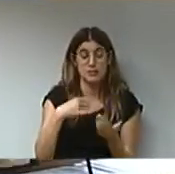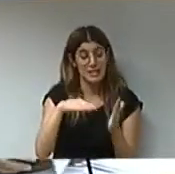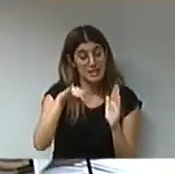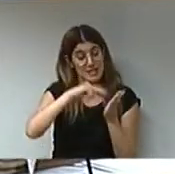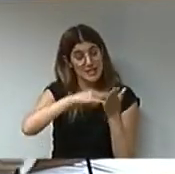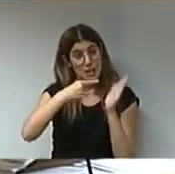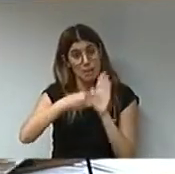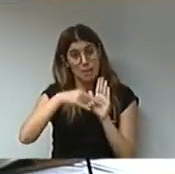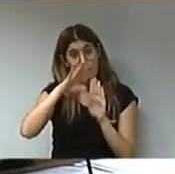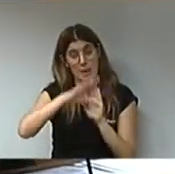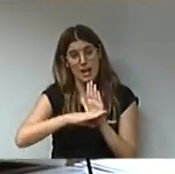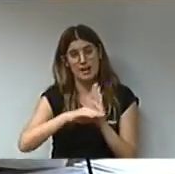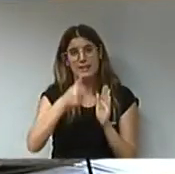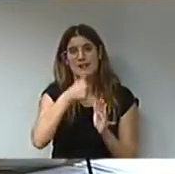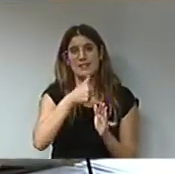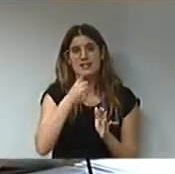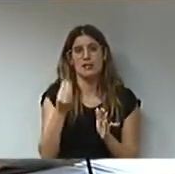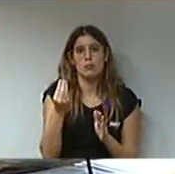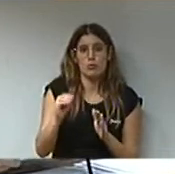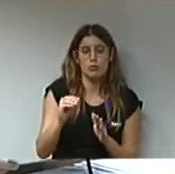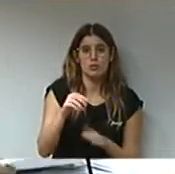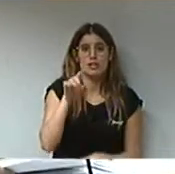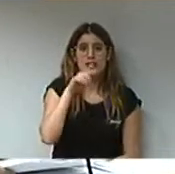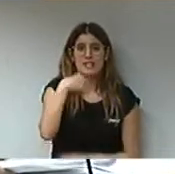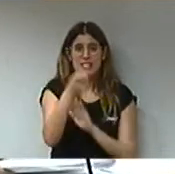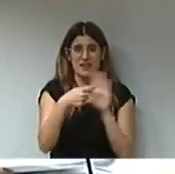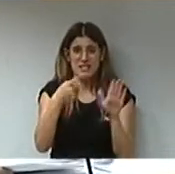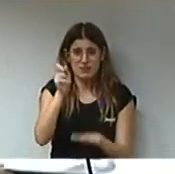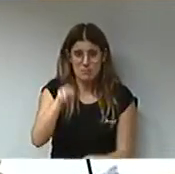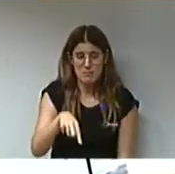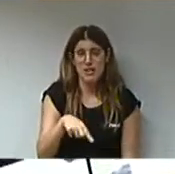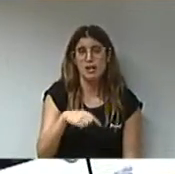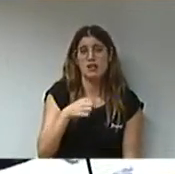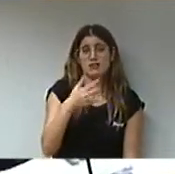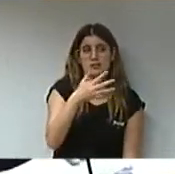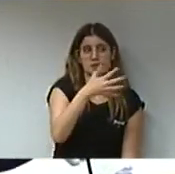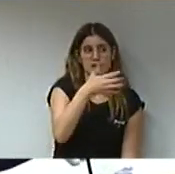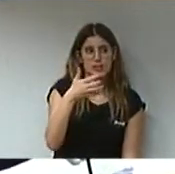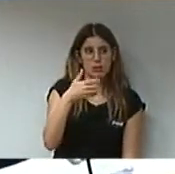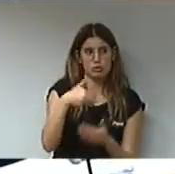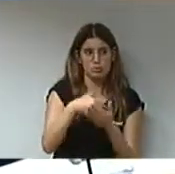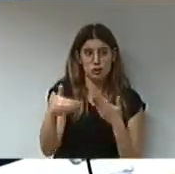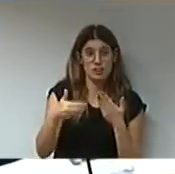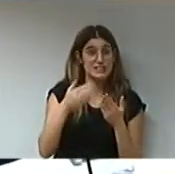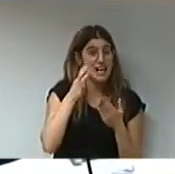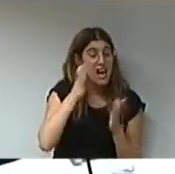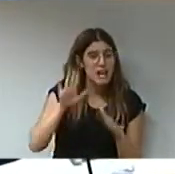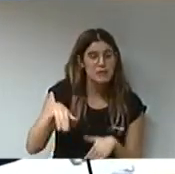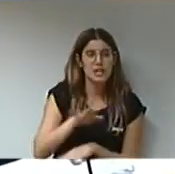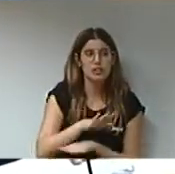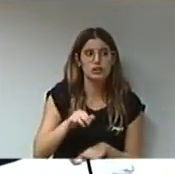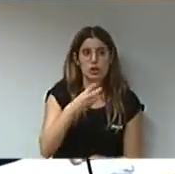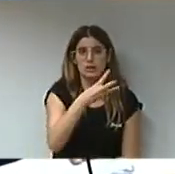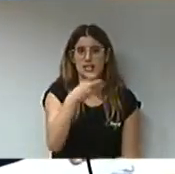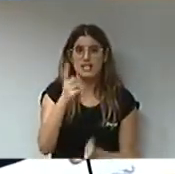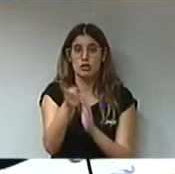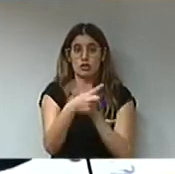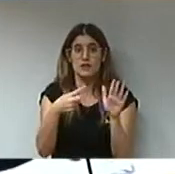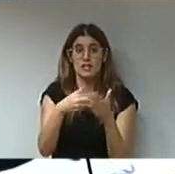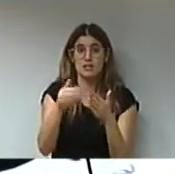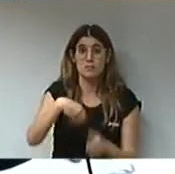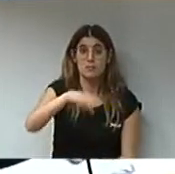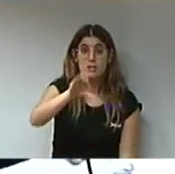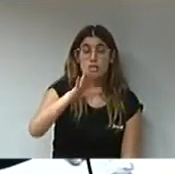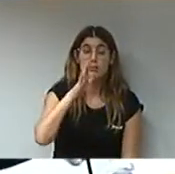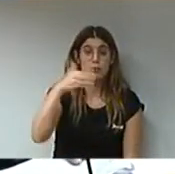Plus, 16.500 empresas y autónomos, 647 millones, de los que finalmente solo se dieron 316 porque no